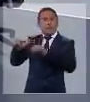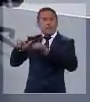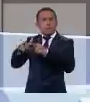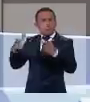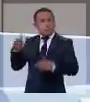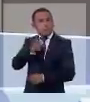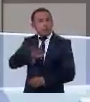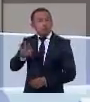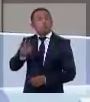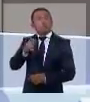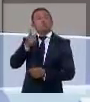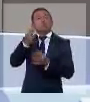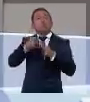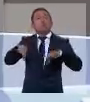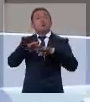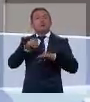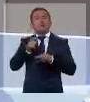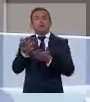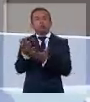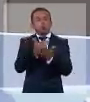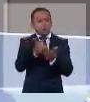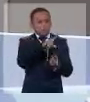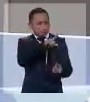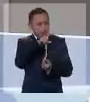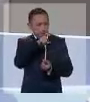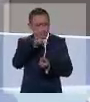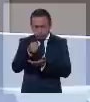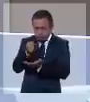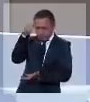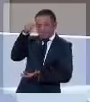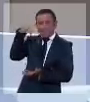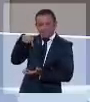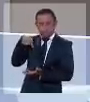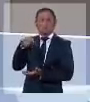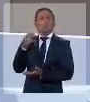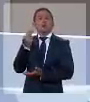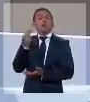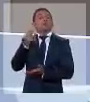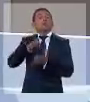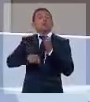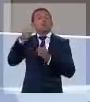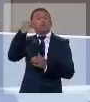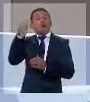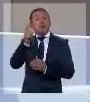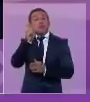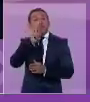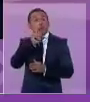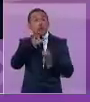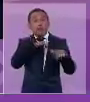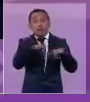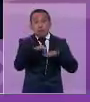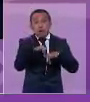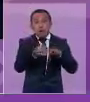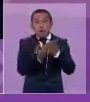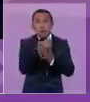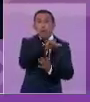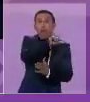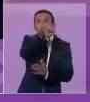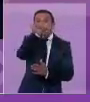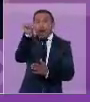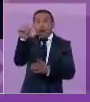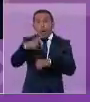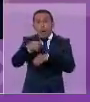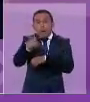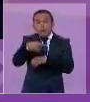que tengamos, por ejemplo, la reducción a la jornada laboral de la mujer. Eso sería grandioso. En Nuevo León lo hicimos. ¿La